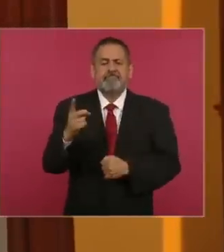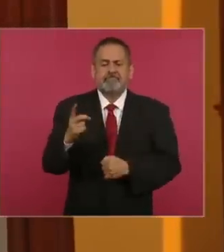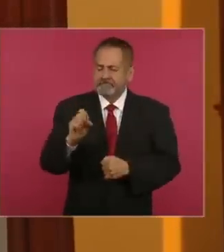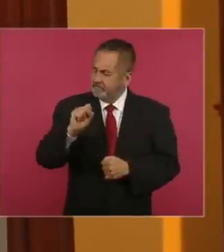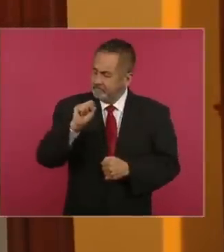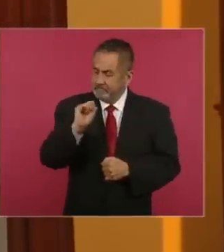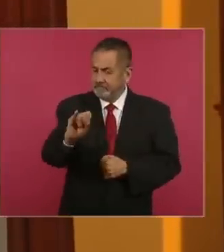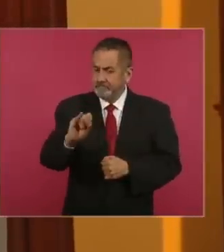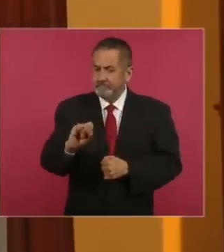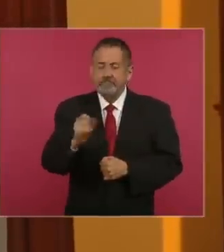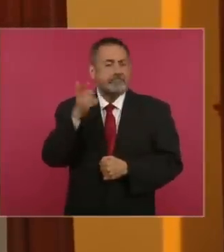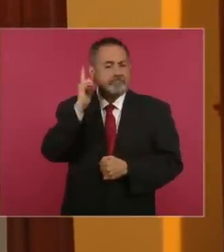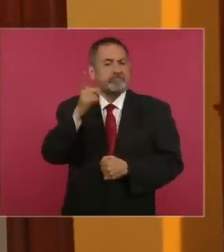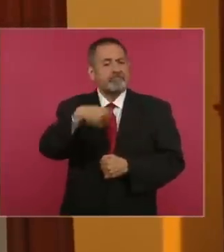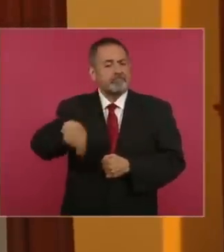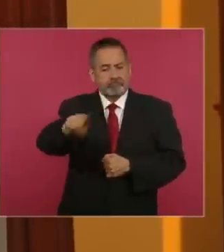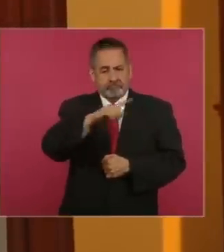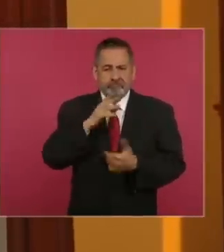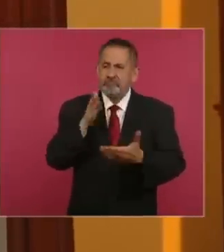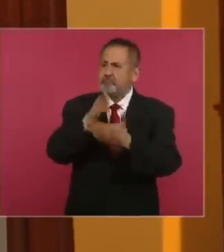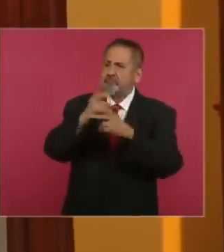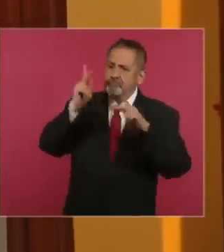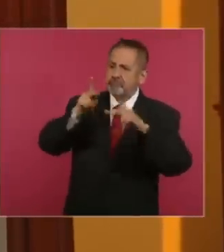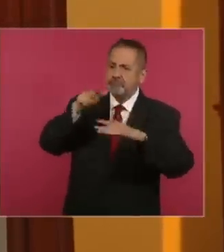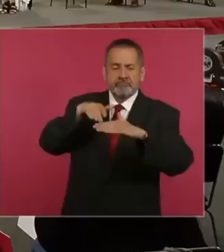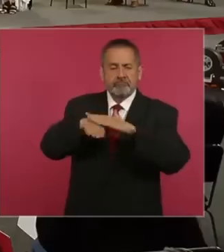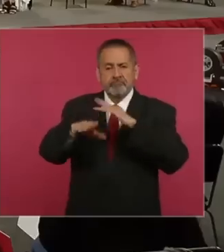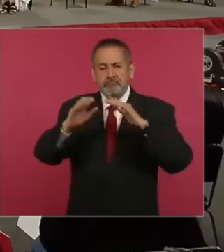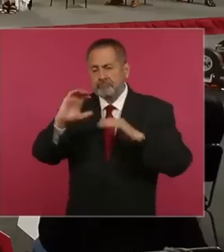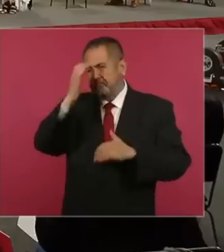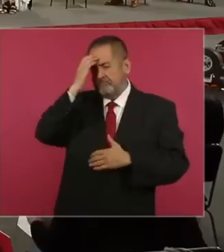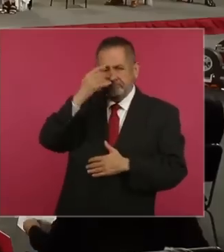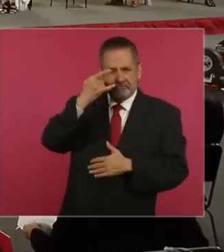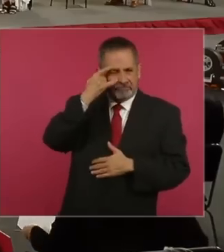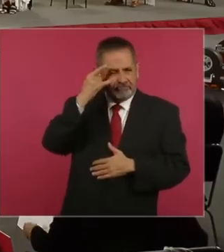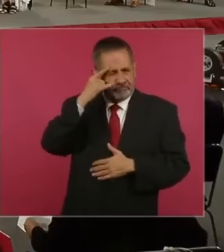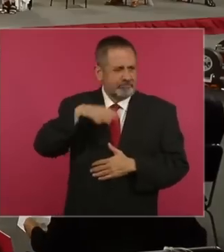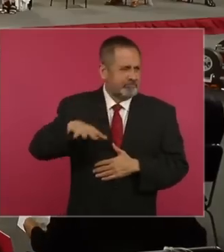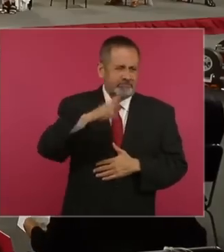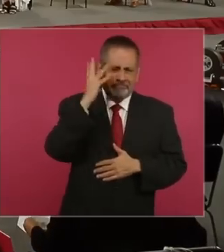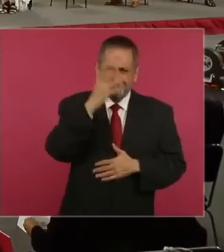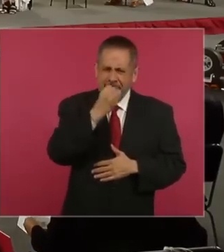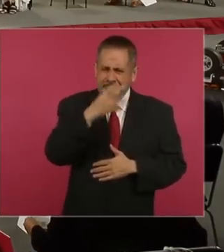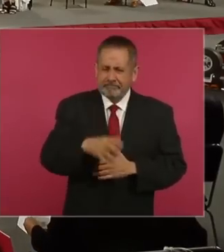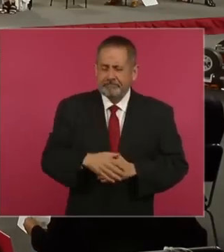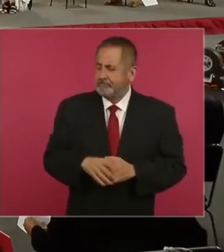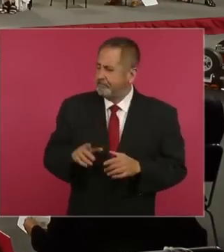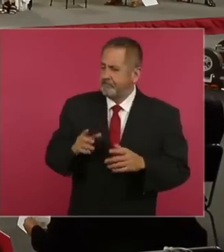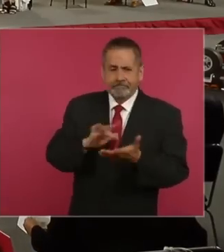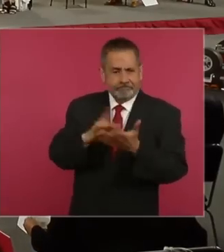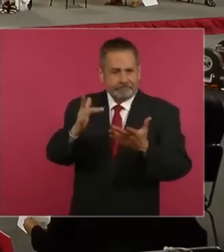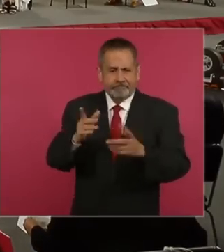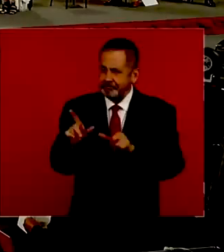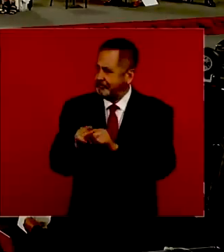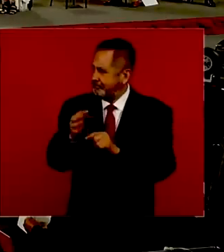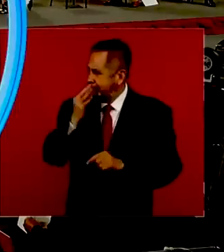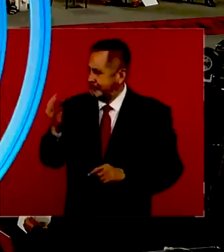tener a todos ustedes la oportunidad de visitar este maravilloso estado de Campeche Muchas gracias, es cuanto señor presidente